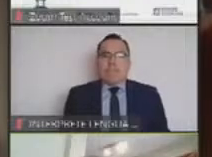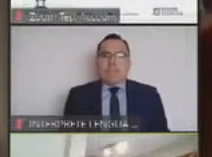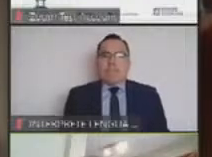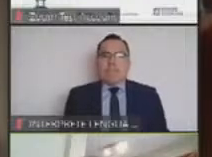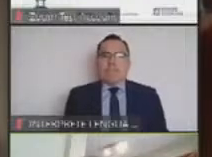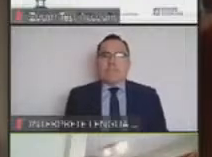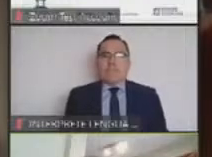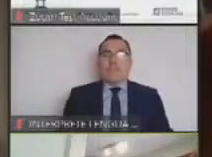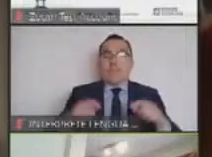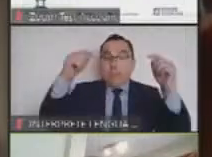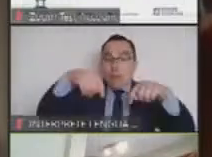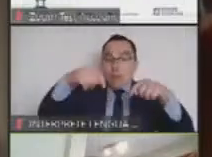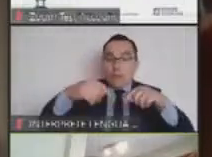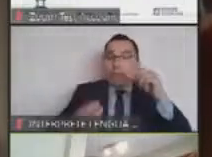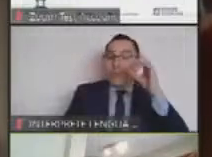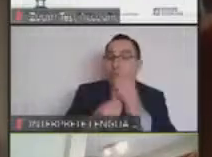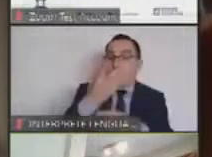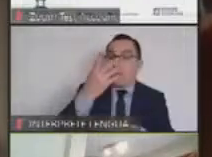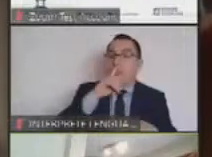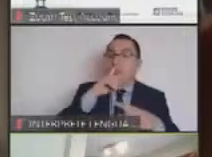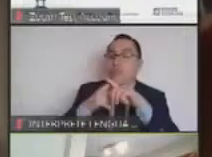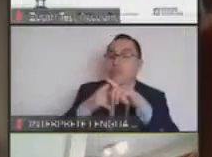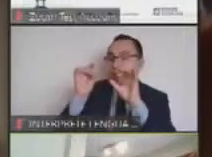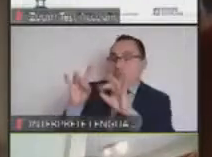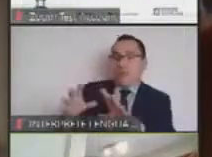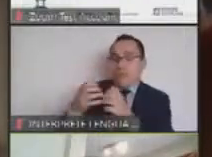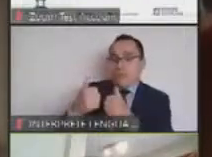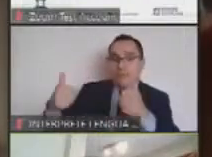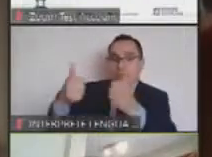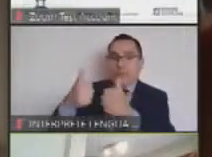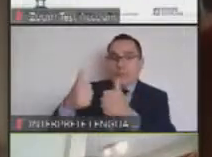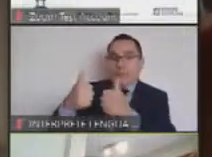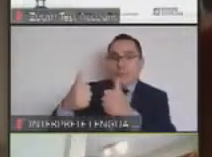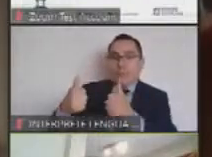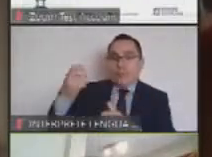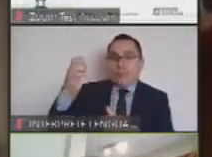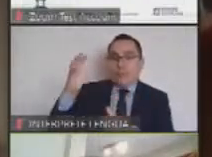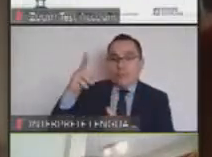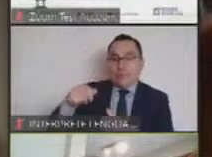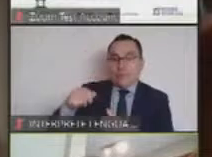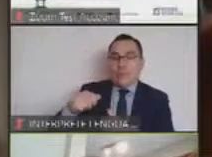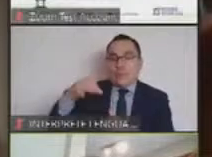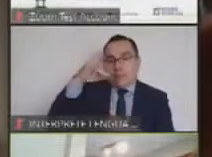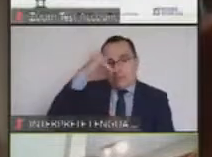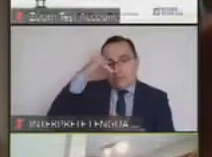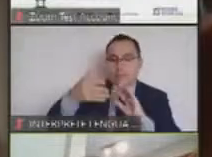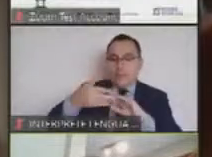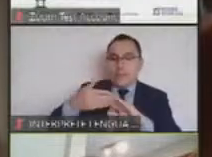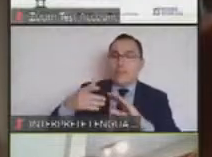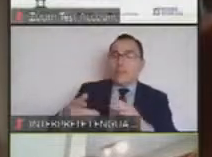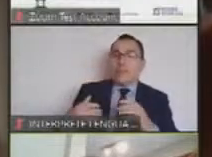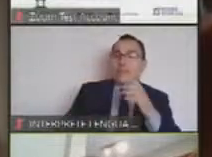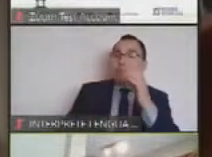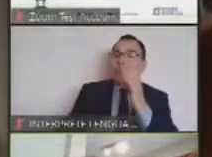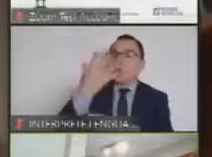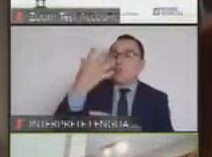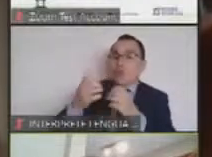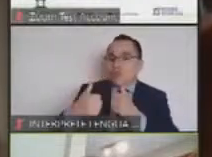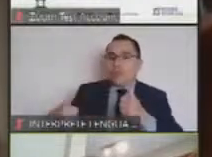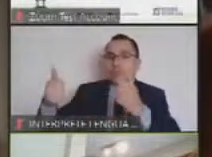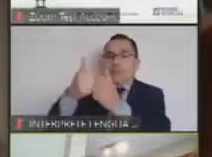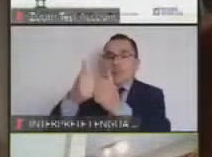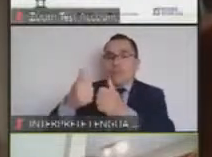Se crea un nombramiento de jueces, se crea un comité de nombramiento de jueces,